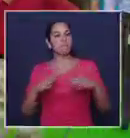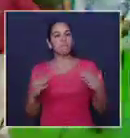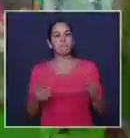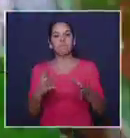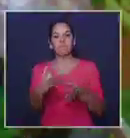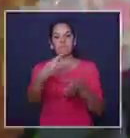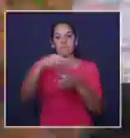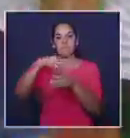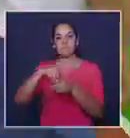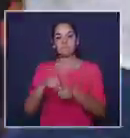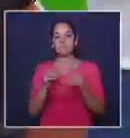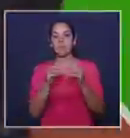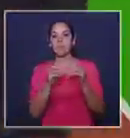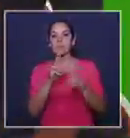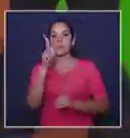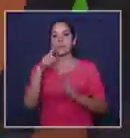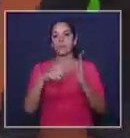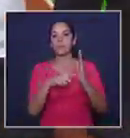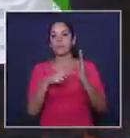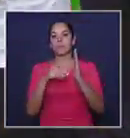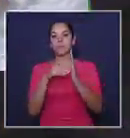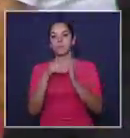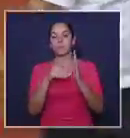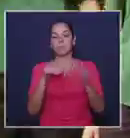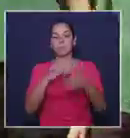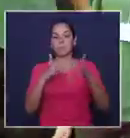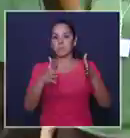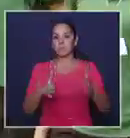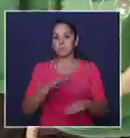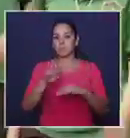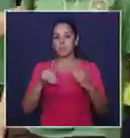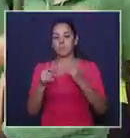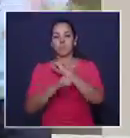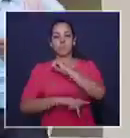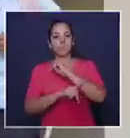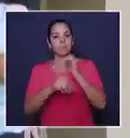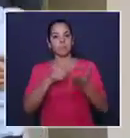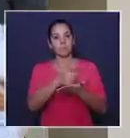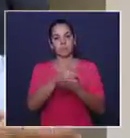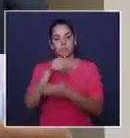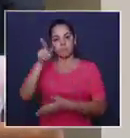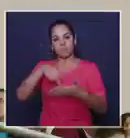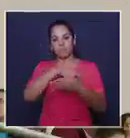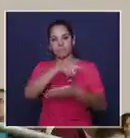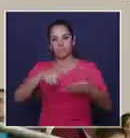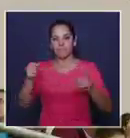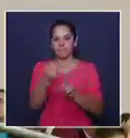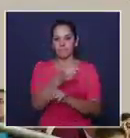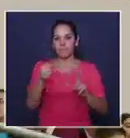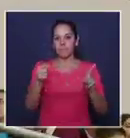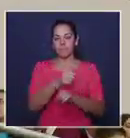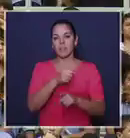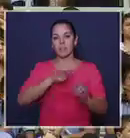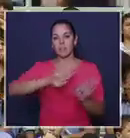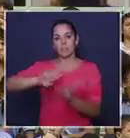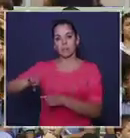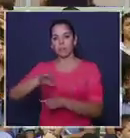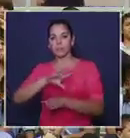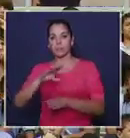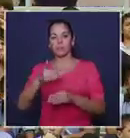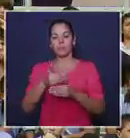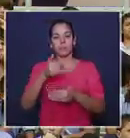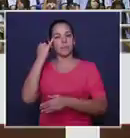a más de 1 millón de alumnos de todo el país y contribuir a eliminar la violencia, la discriminación, los prejuicios y